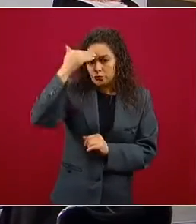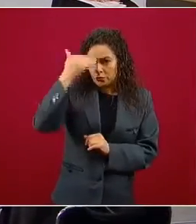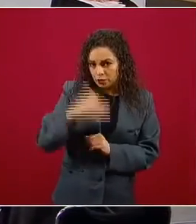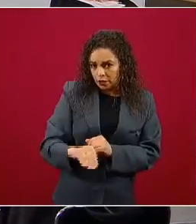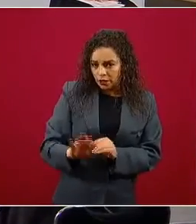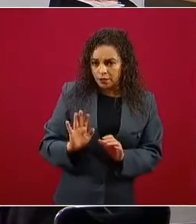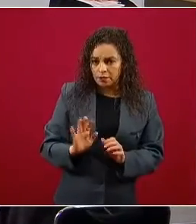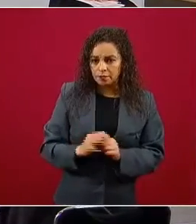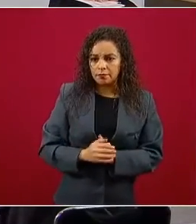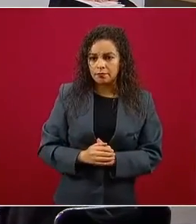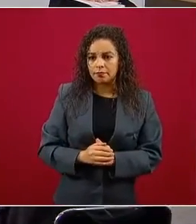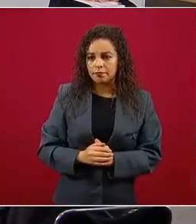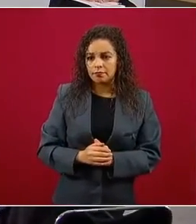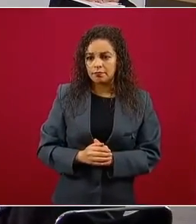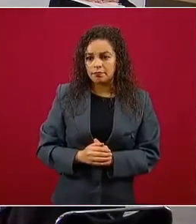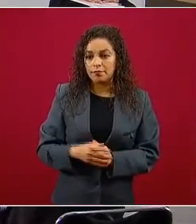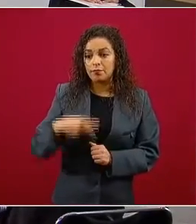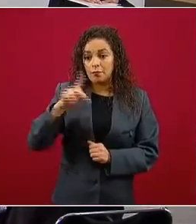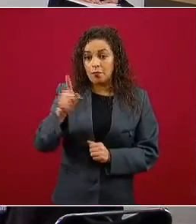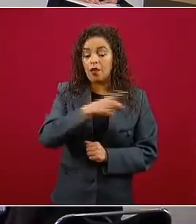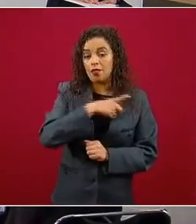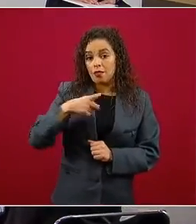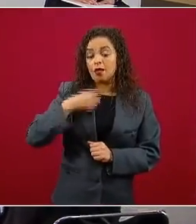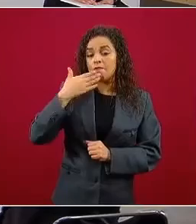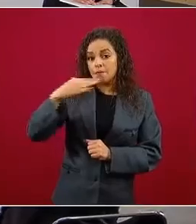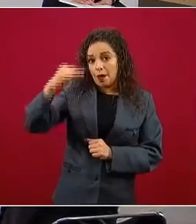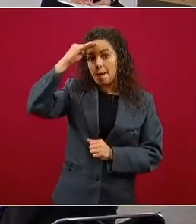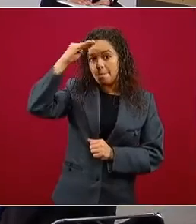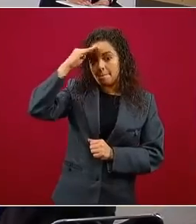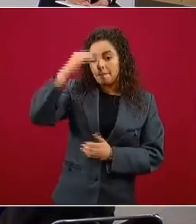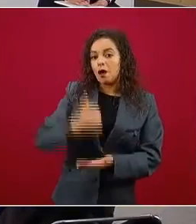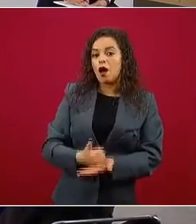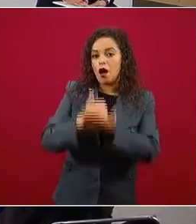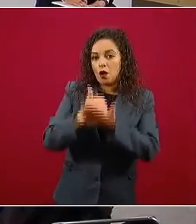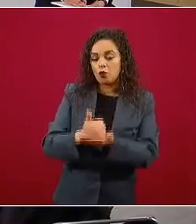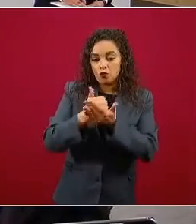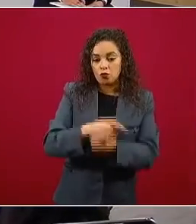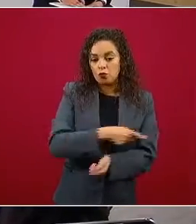que se piense en los demás,